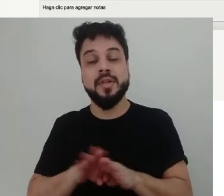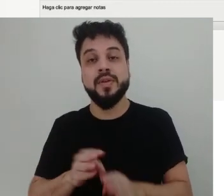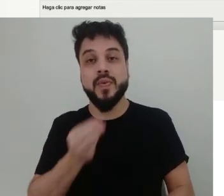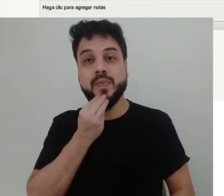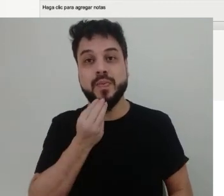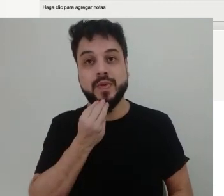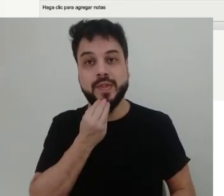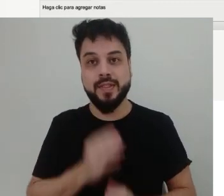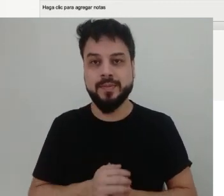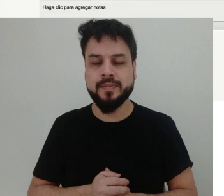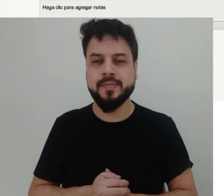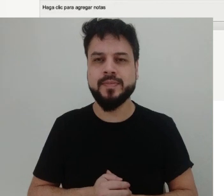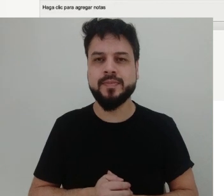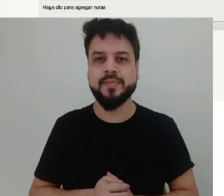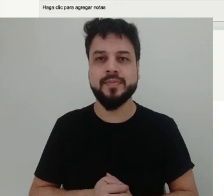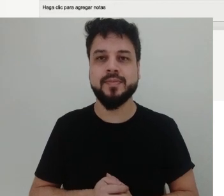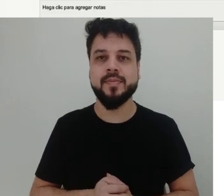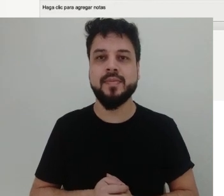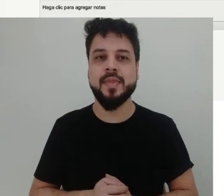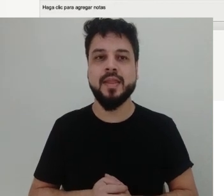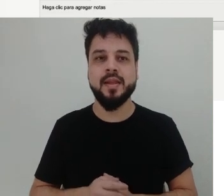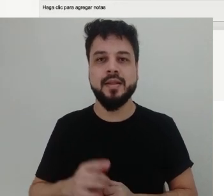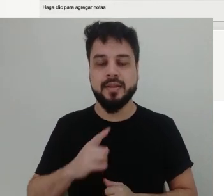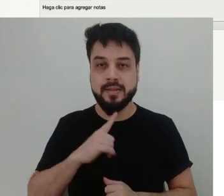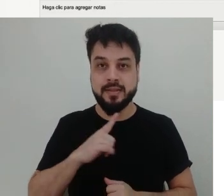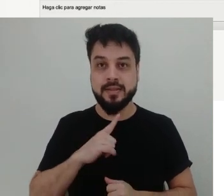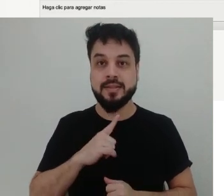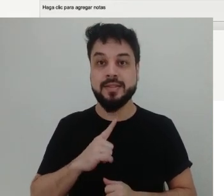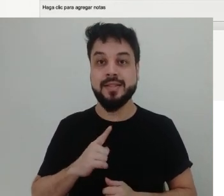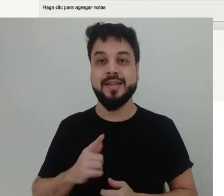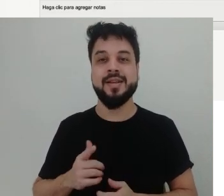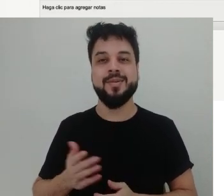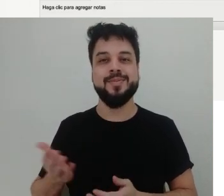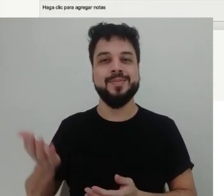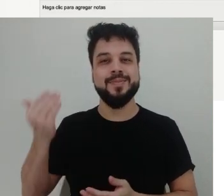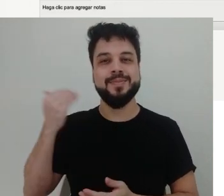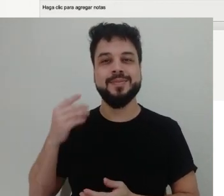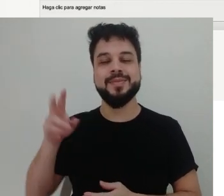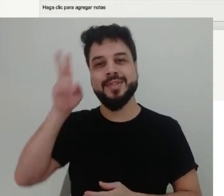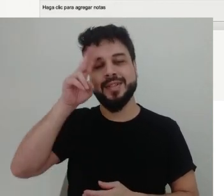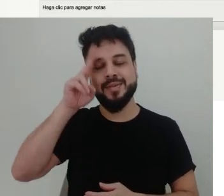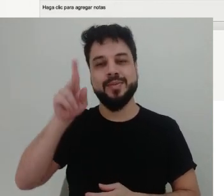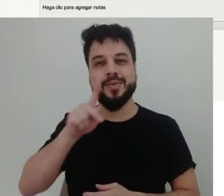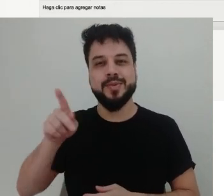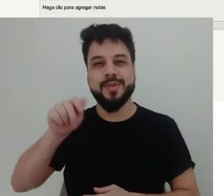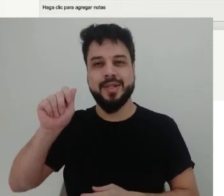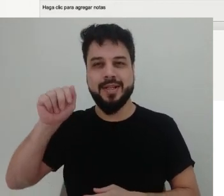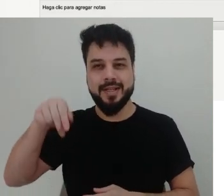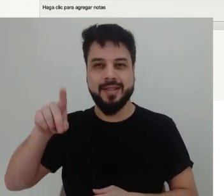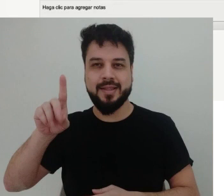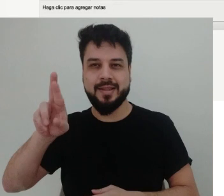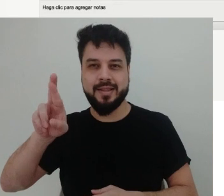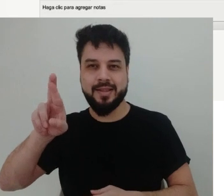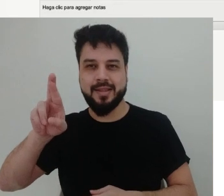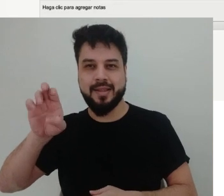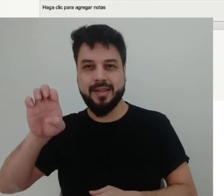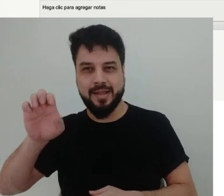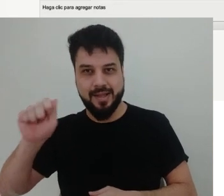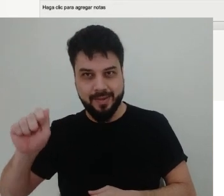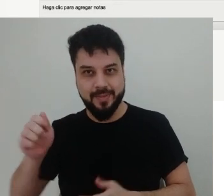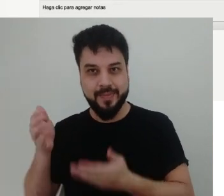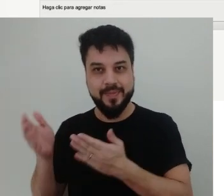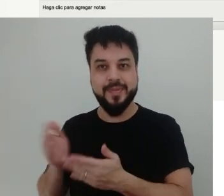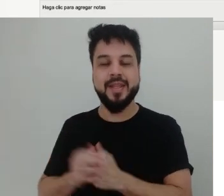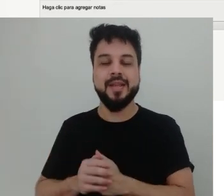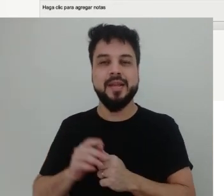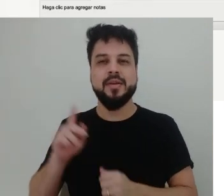interdisciplinaria. Fue algo que fue el diferencial para ser contratada como periodista. También yo volví a mi disciplina, pero esto fue el diferencial y